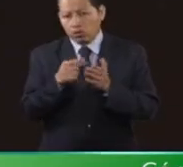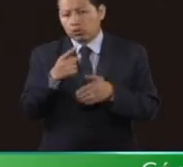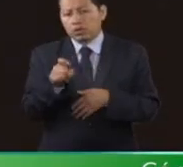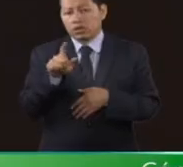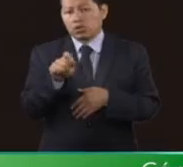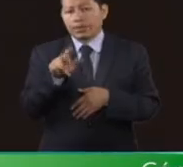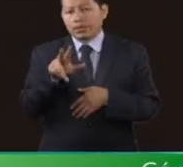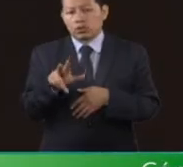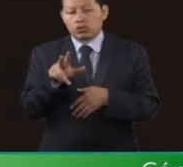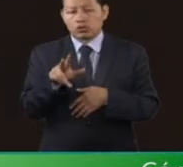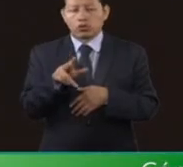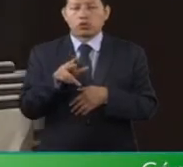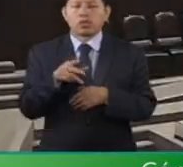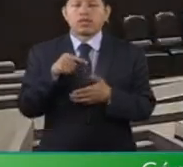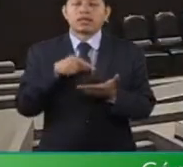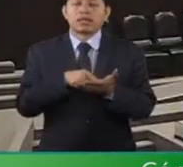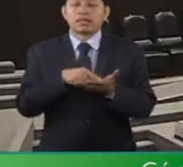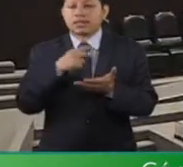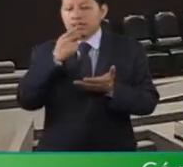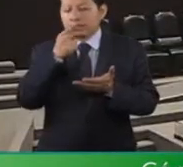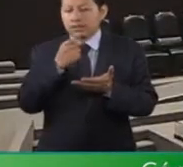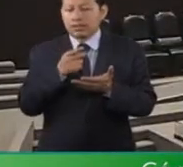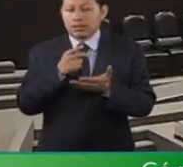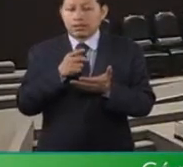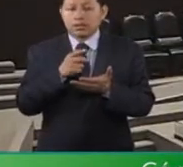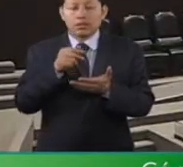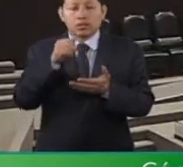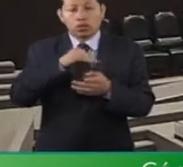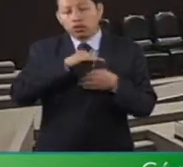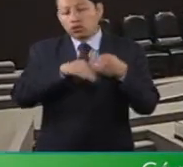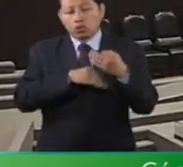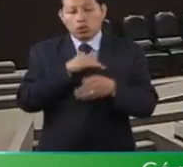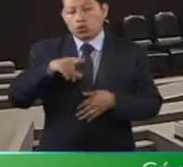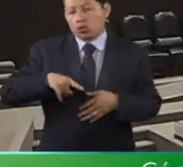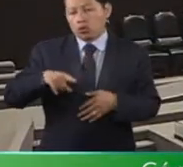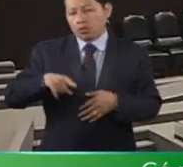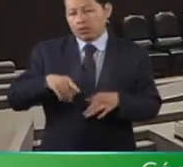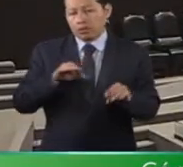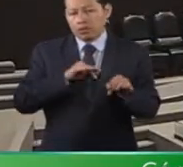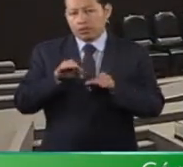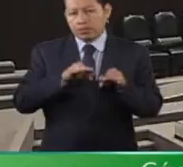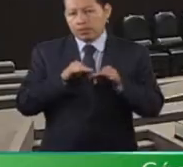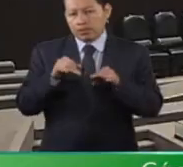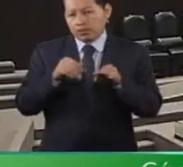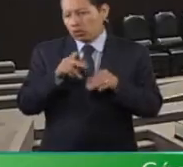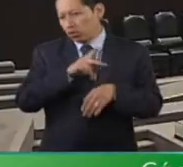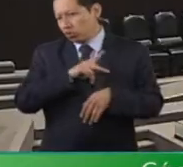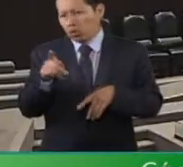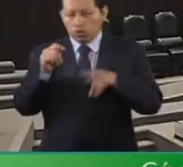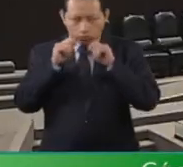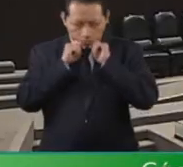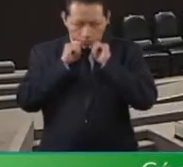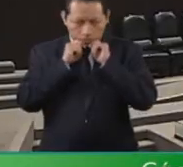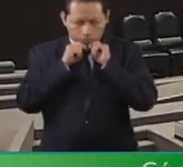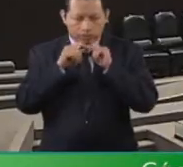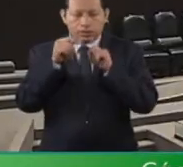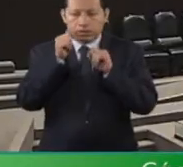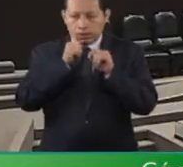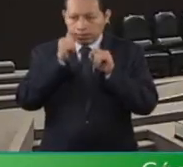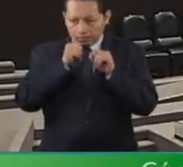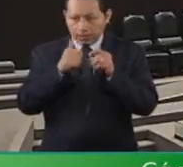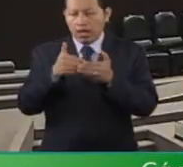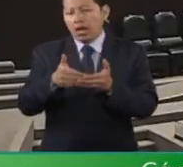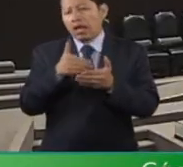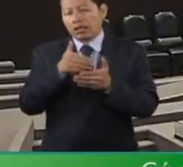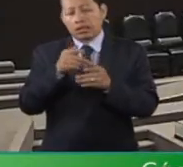128, que a la letra dice: a todo servidor público, sin excepción alguna, antes de tomar posesión